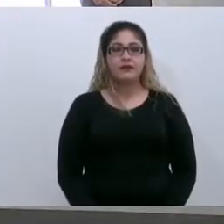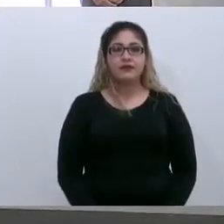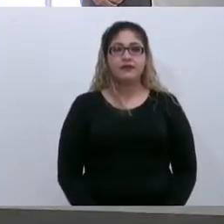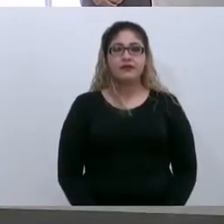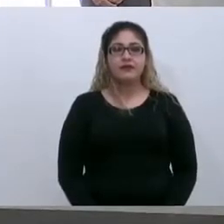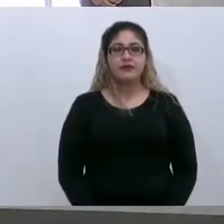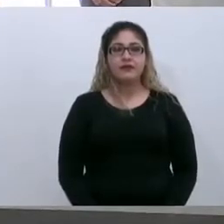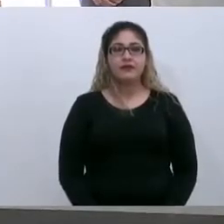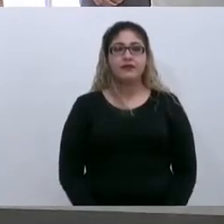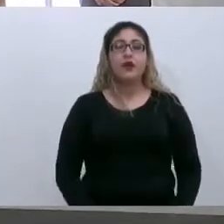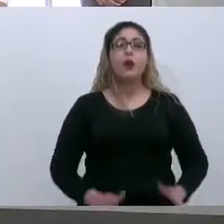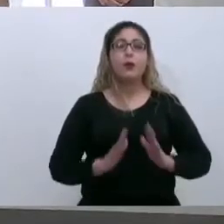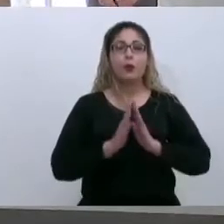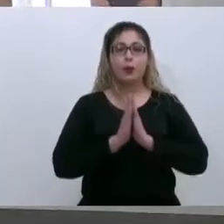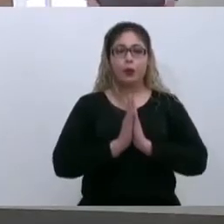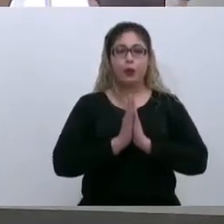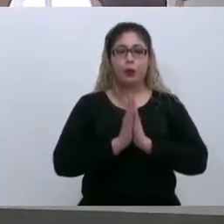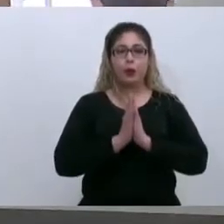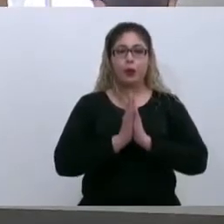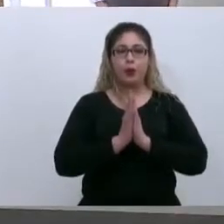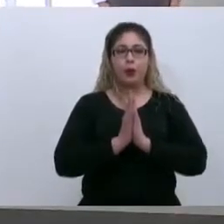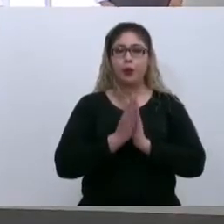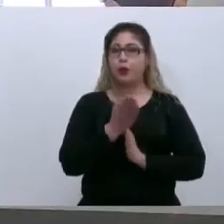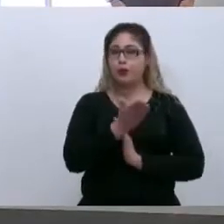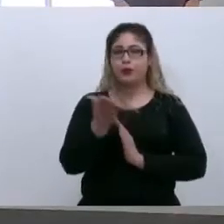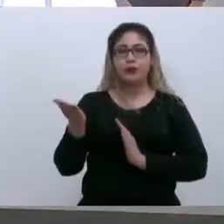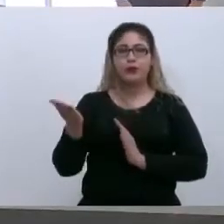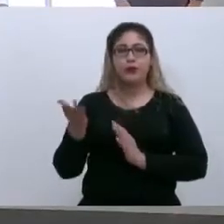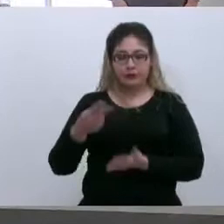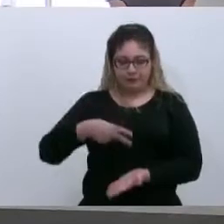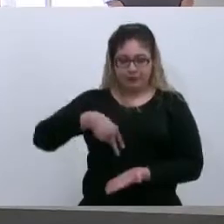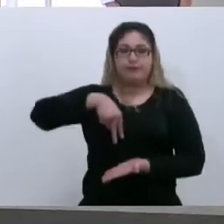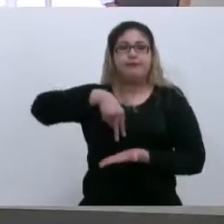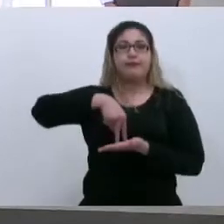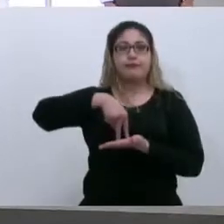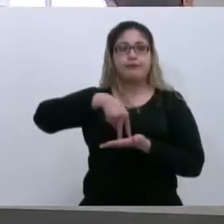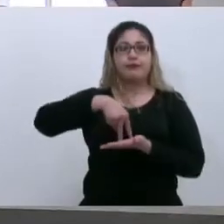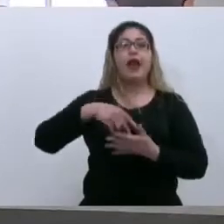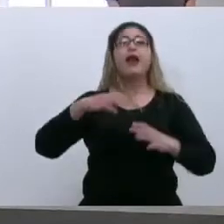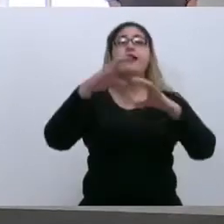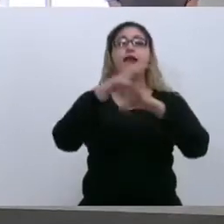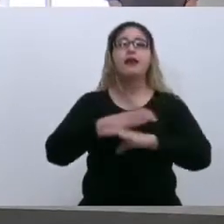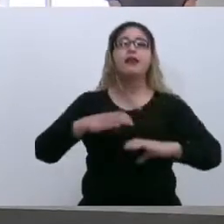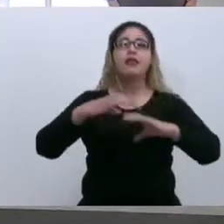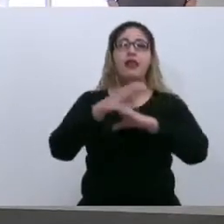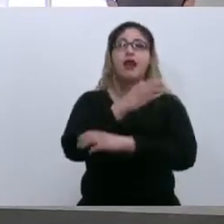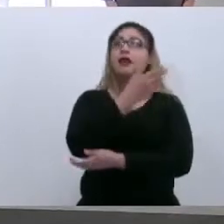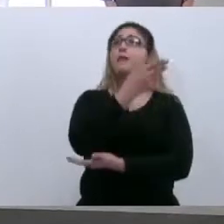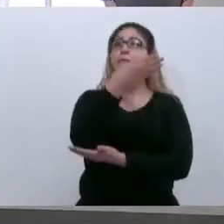Le solicitamos guardar el debido respeto para entonar nuestro himno nacional mexicano.